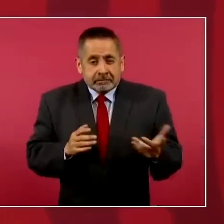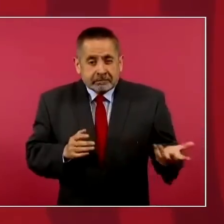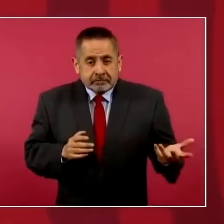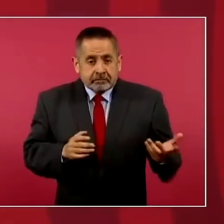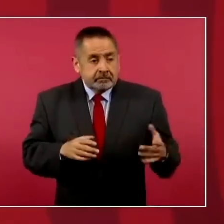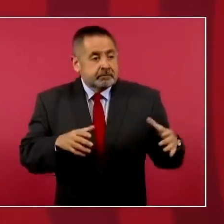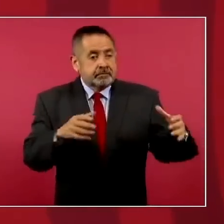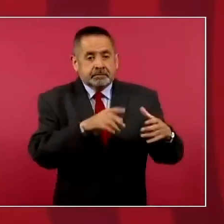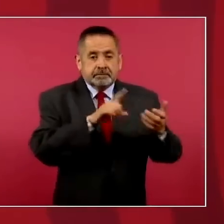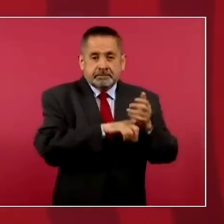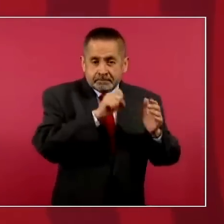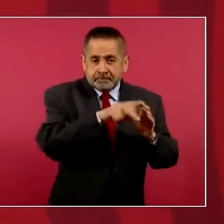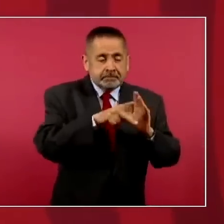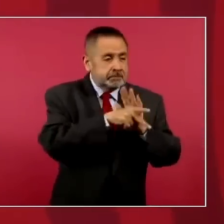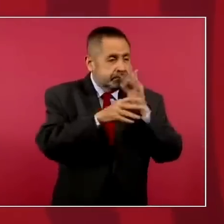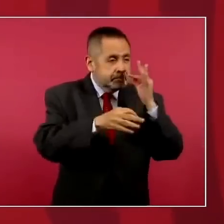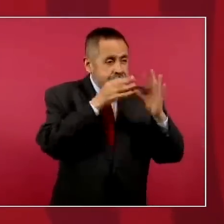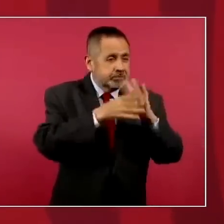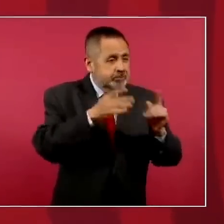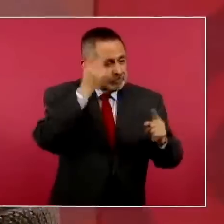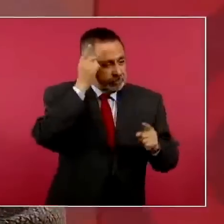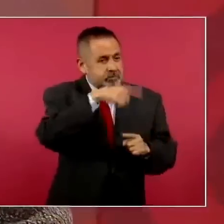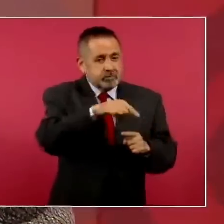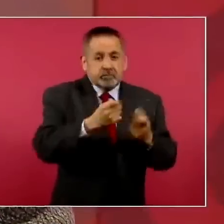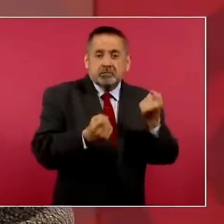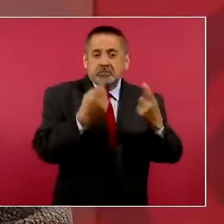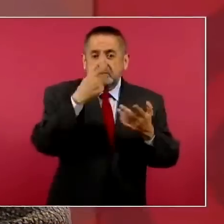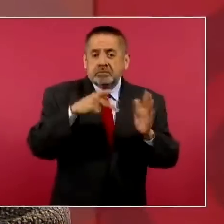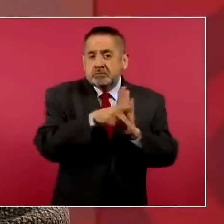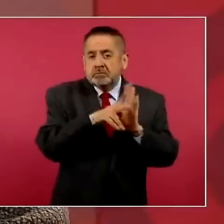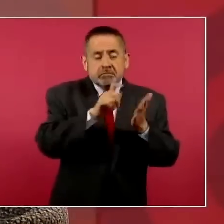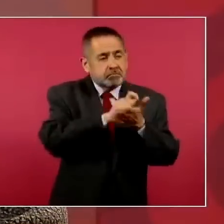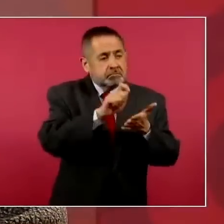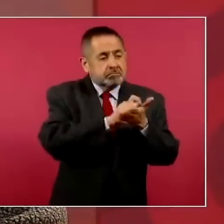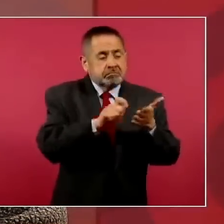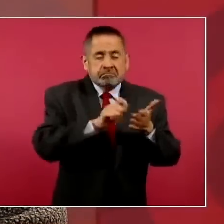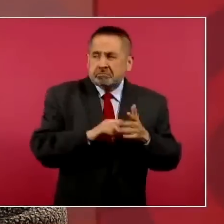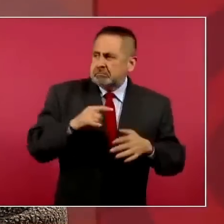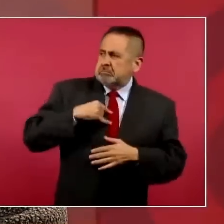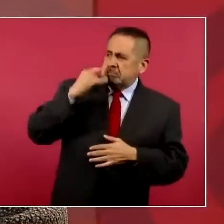los dueños de medios de comunicación y hasta periodistas.